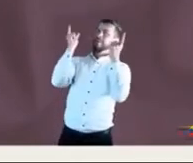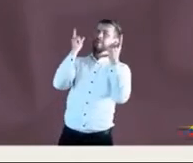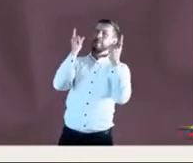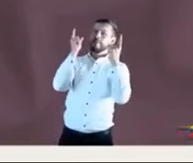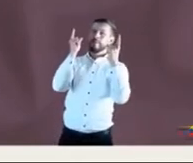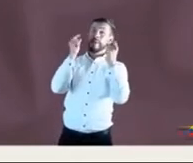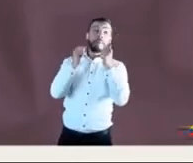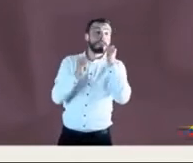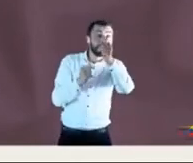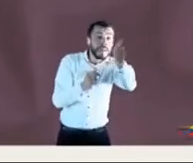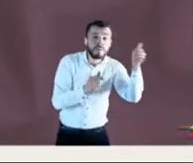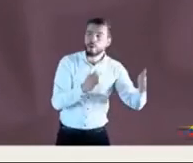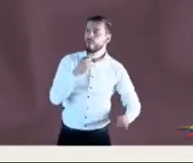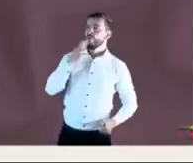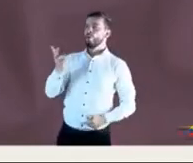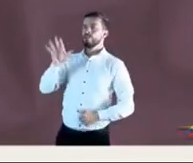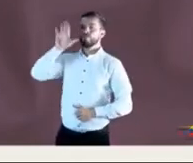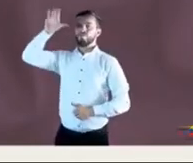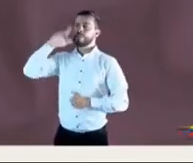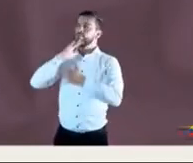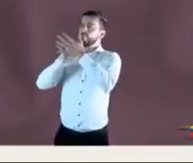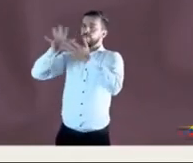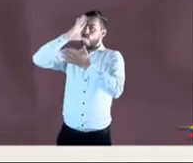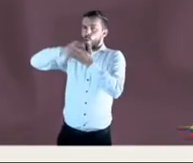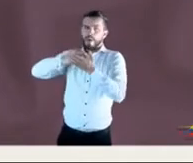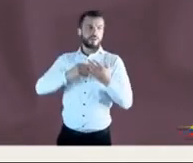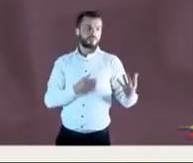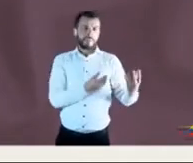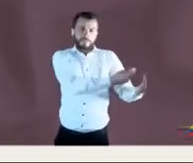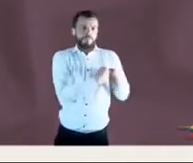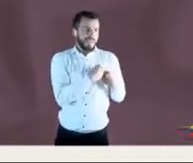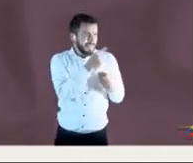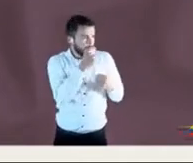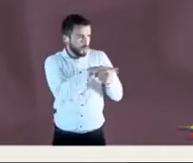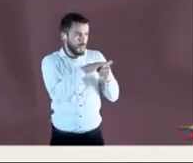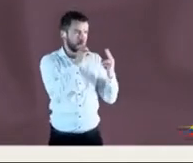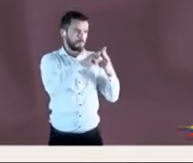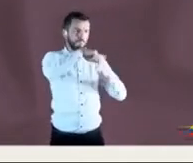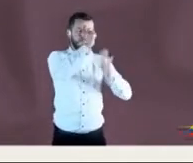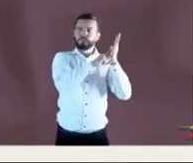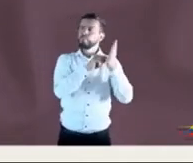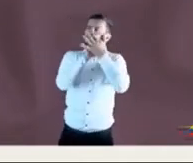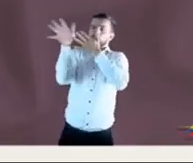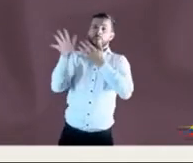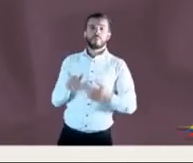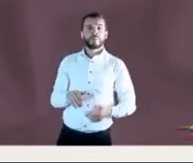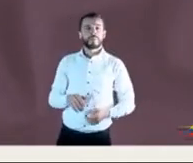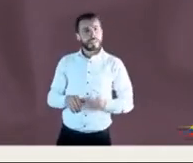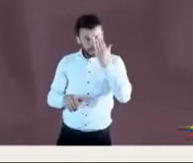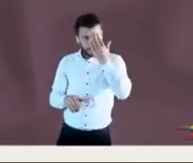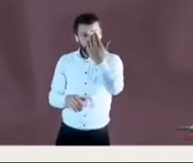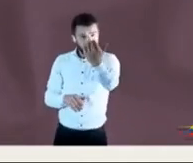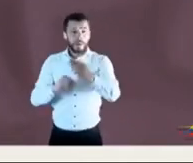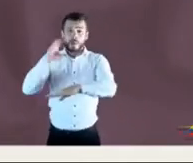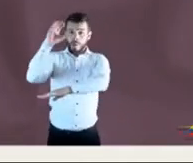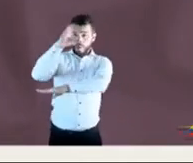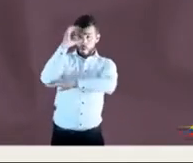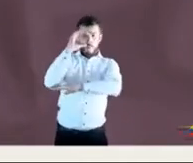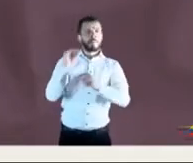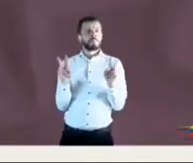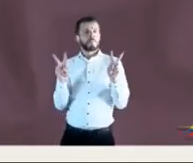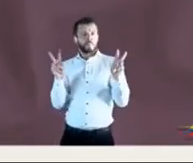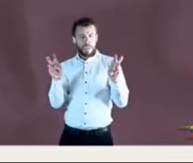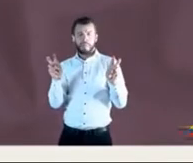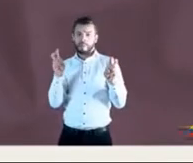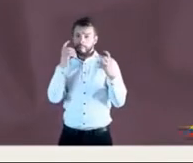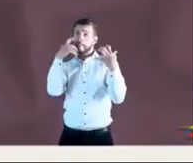grupos vulnerables. Es importante reconocer que Colombia tiene un aparato institucional ejemplar en materia de